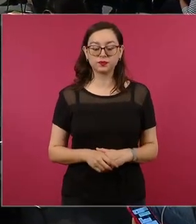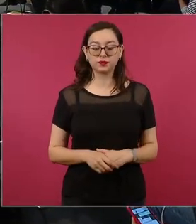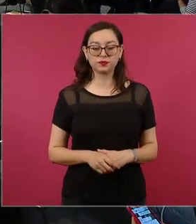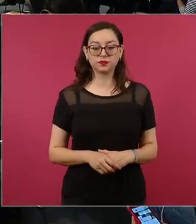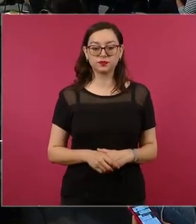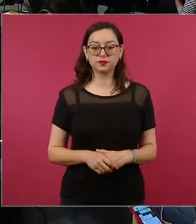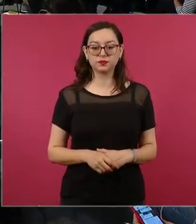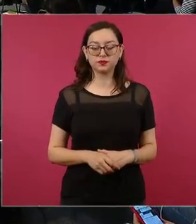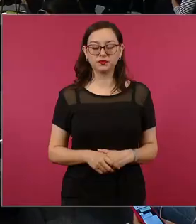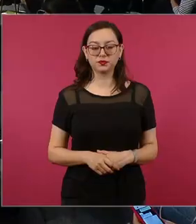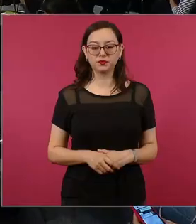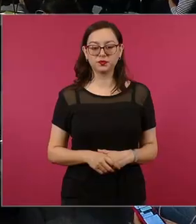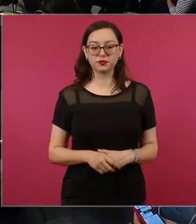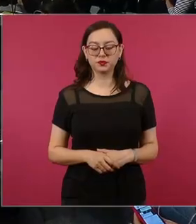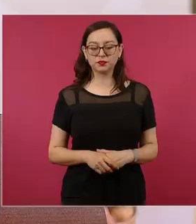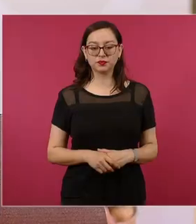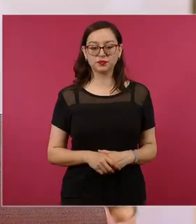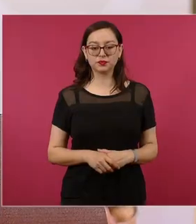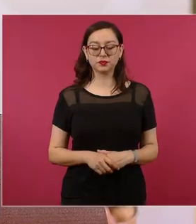una